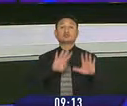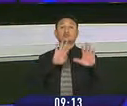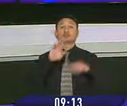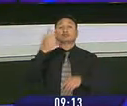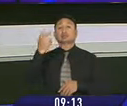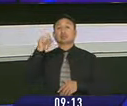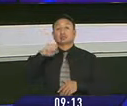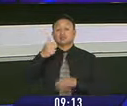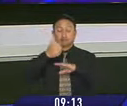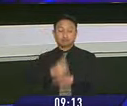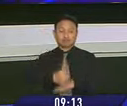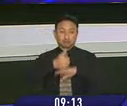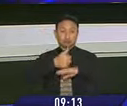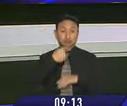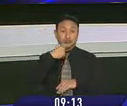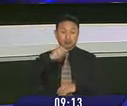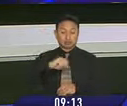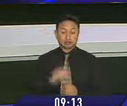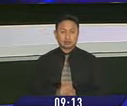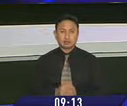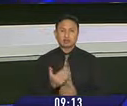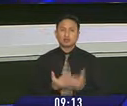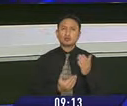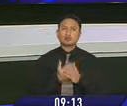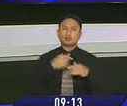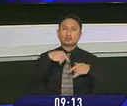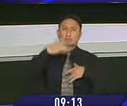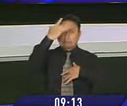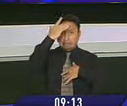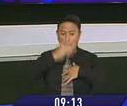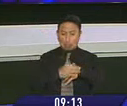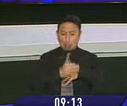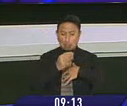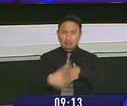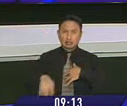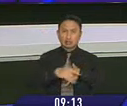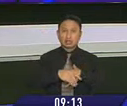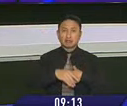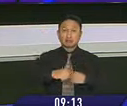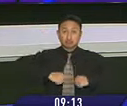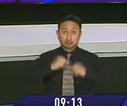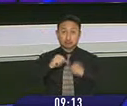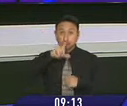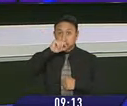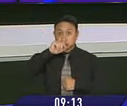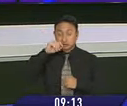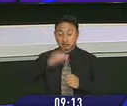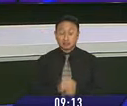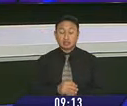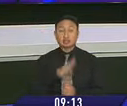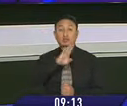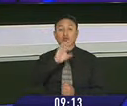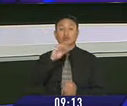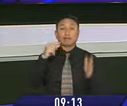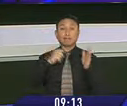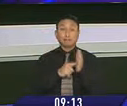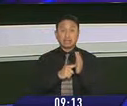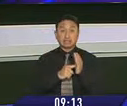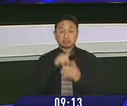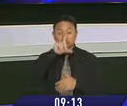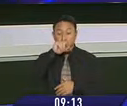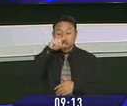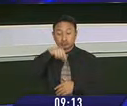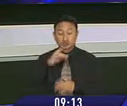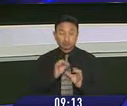9:13, autoridades confirmaron un nuevo brote de gripe aviar que ya ha contagiado a más de 40.000 aves en las provincias